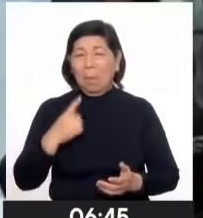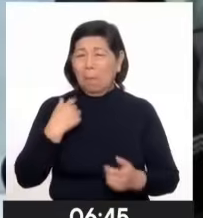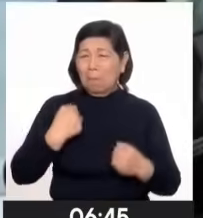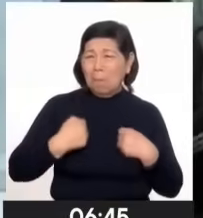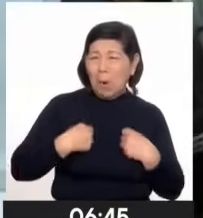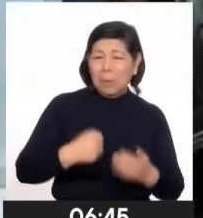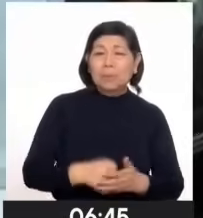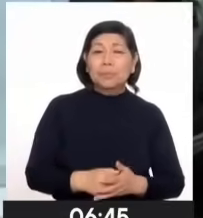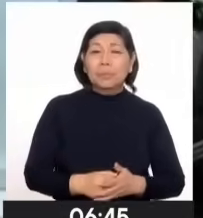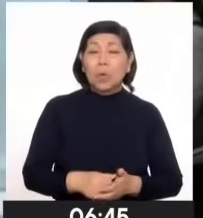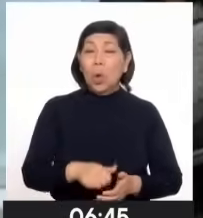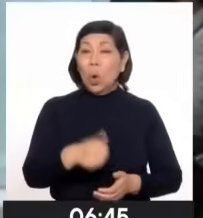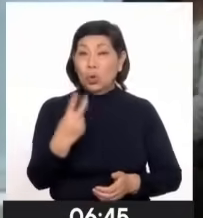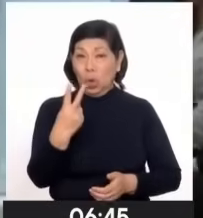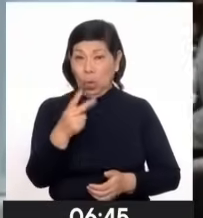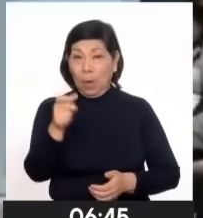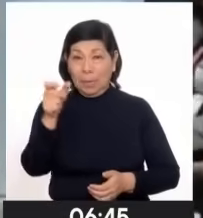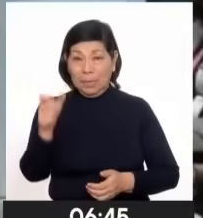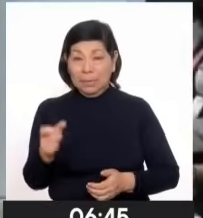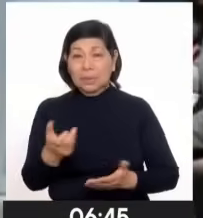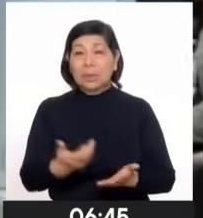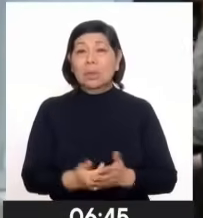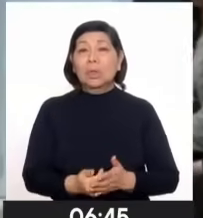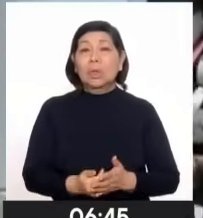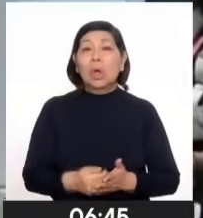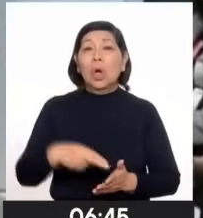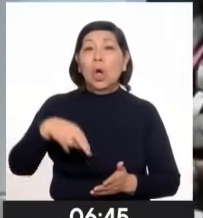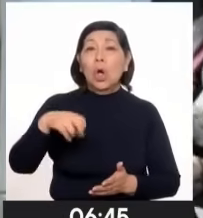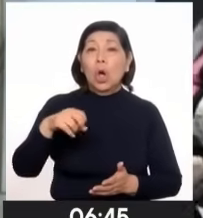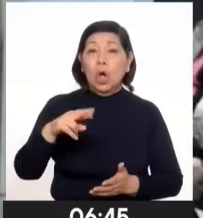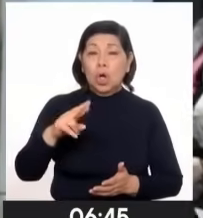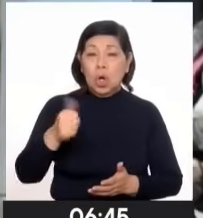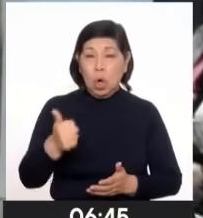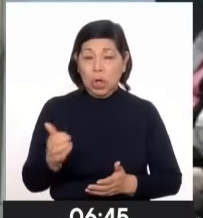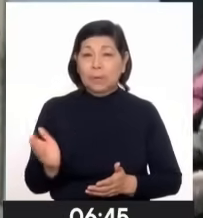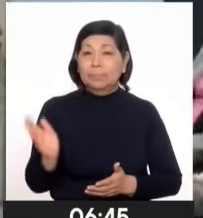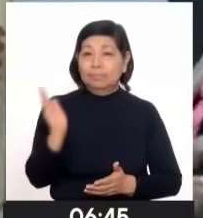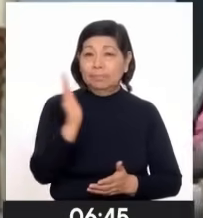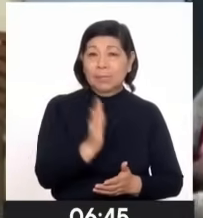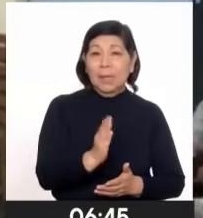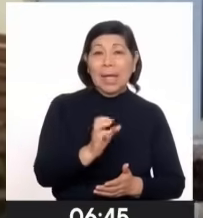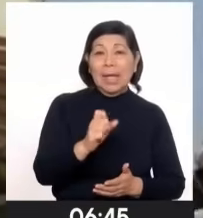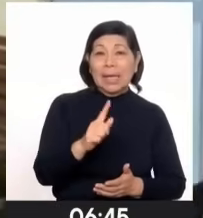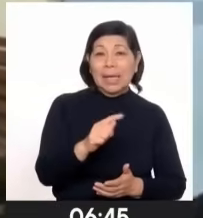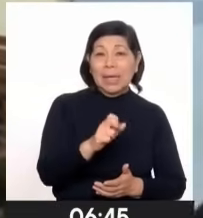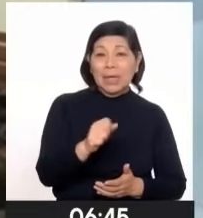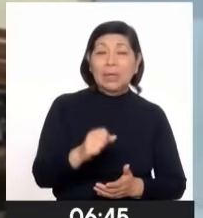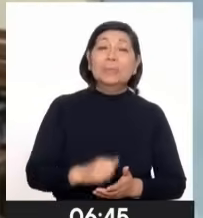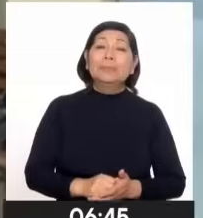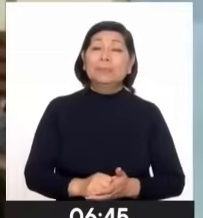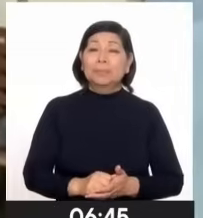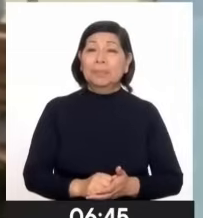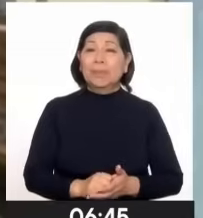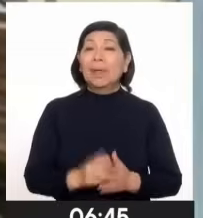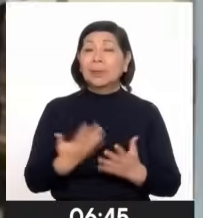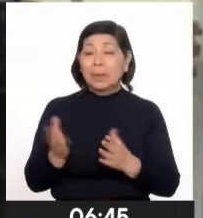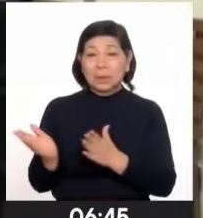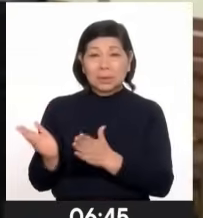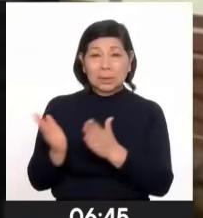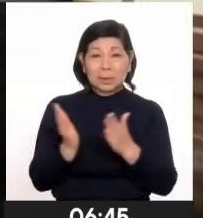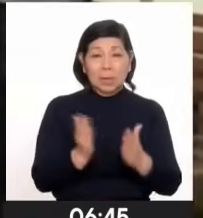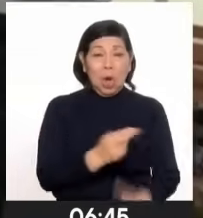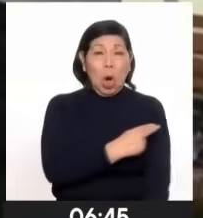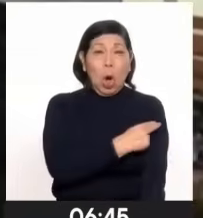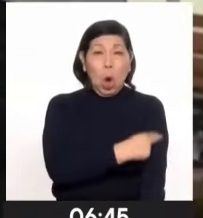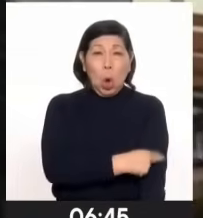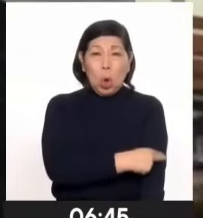otros dos heridos identificados como Nora Pilar rojas Tello y Eleazar Hurtado cca fueron conducidos al